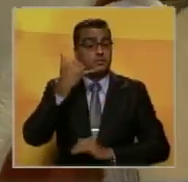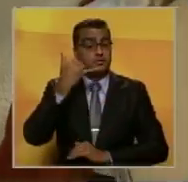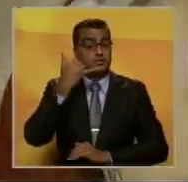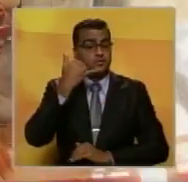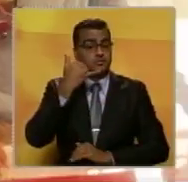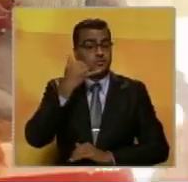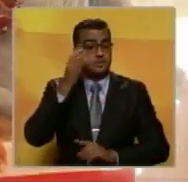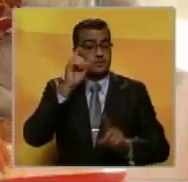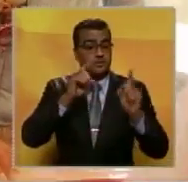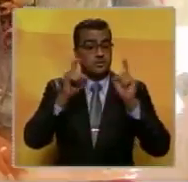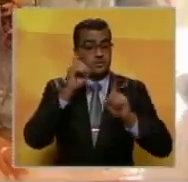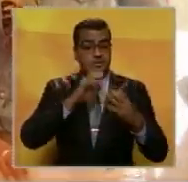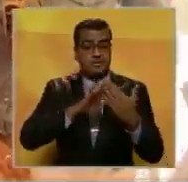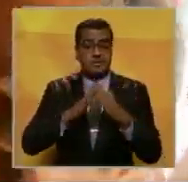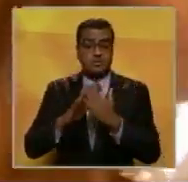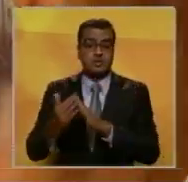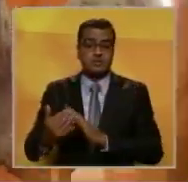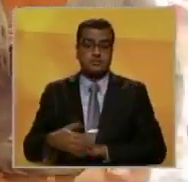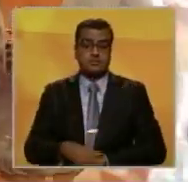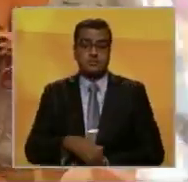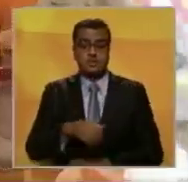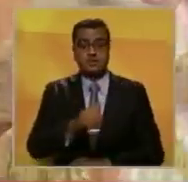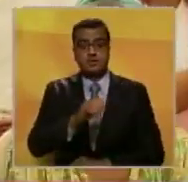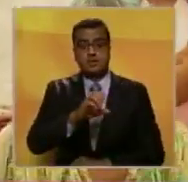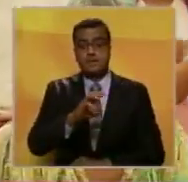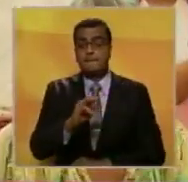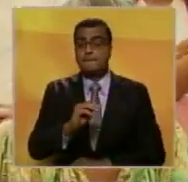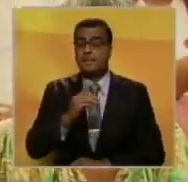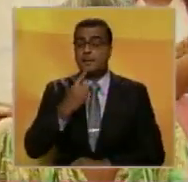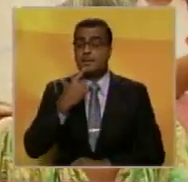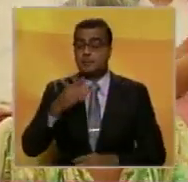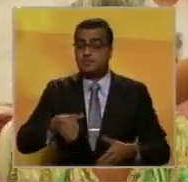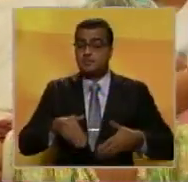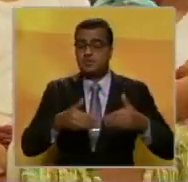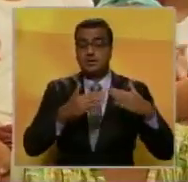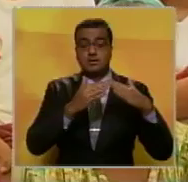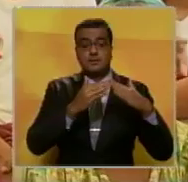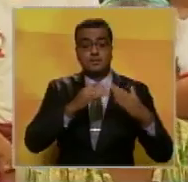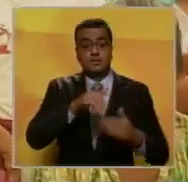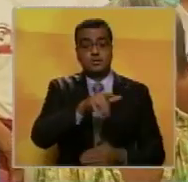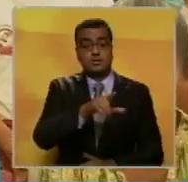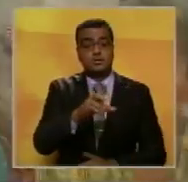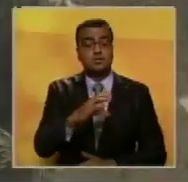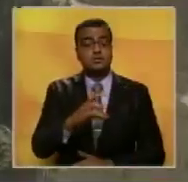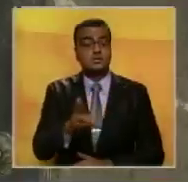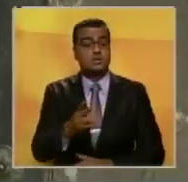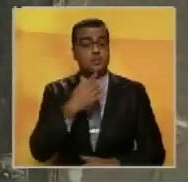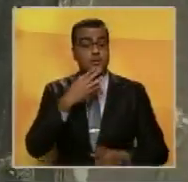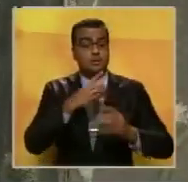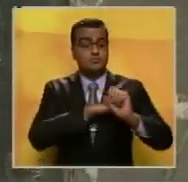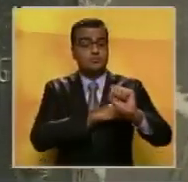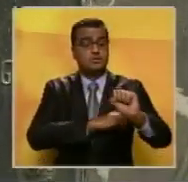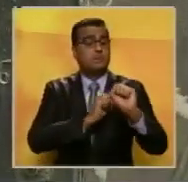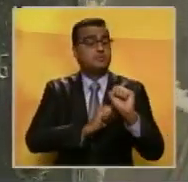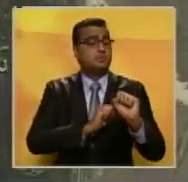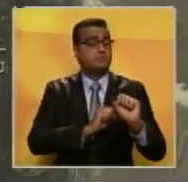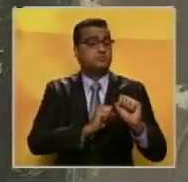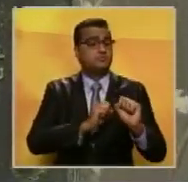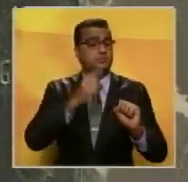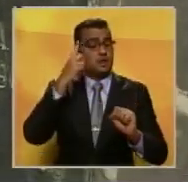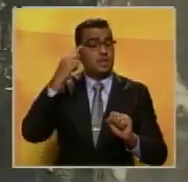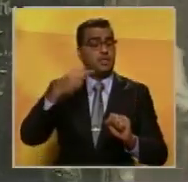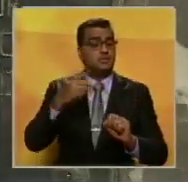sala de formación para la comunidad. Andrés Eloy Méndez también recuperó la Casa José Leonardo Chirino para el fortalecimiento de las